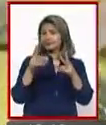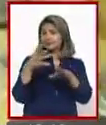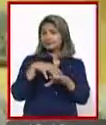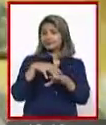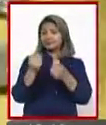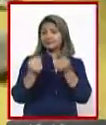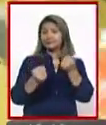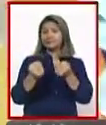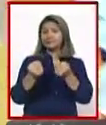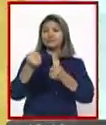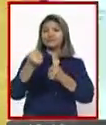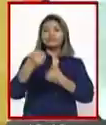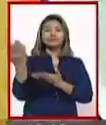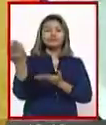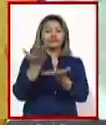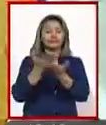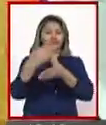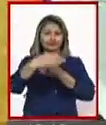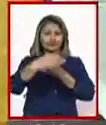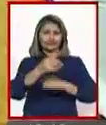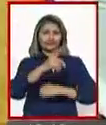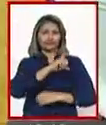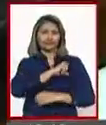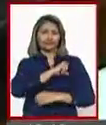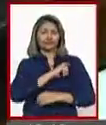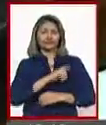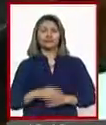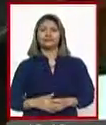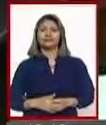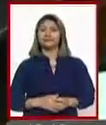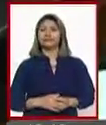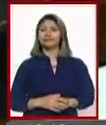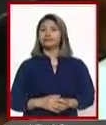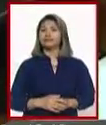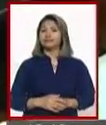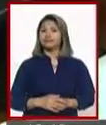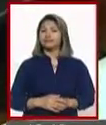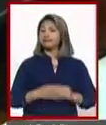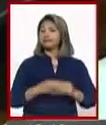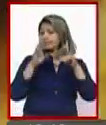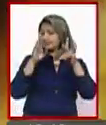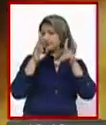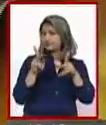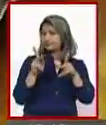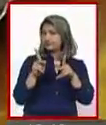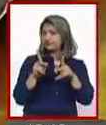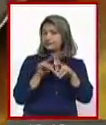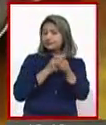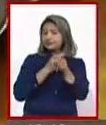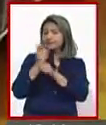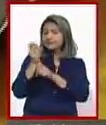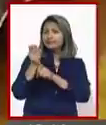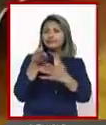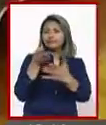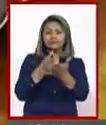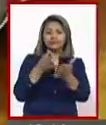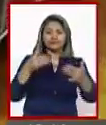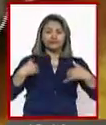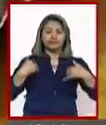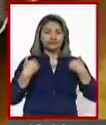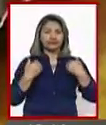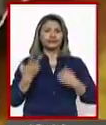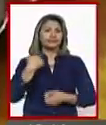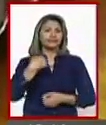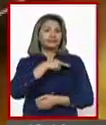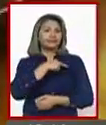vehículo, han sido conducidos acá a la comisaría. Gente inescrupulosa que está haciendo daño pues a nuestra juventud, ¿no es cierto? Entonces